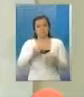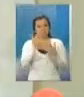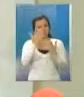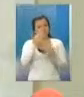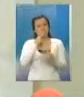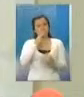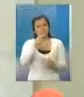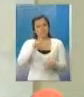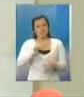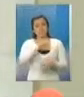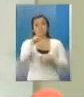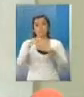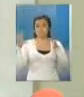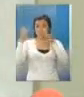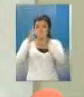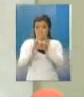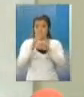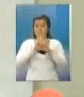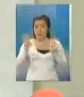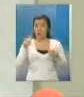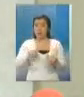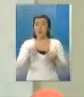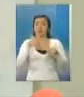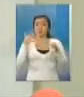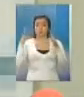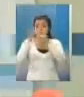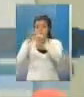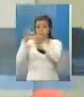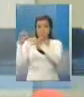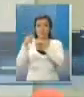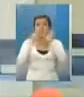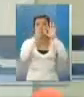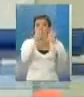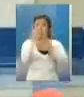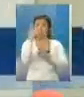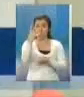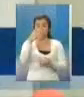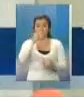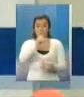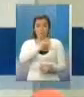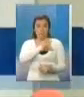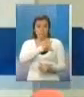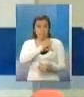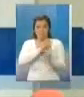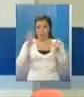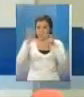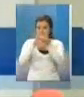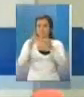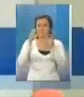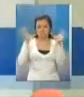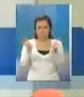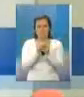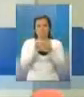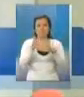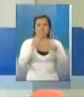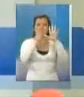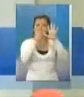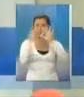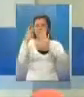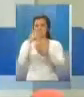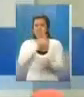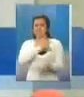con la alianza que tenemos, tenemos 64 diputados, yo diría 67 diputados,